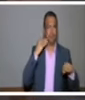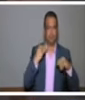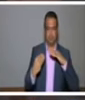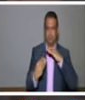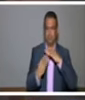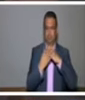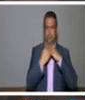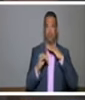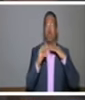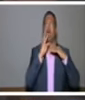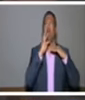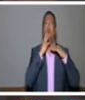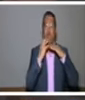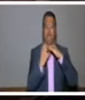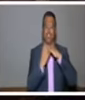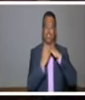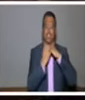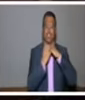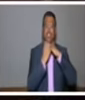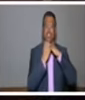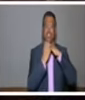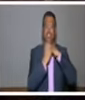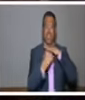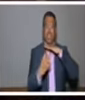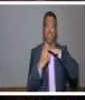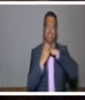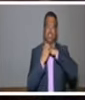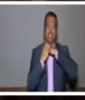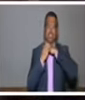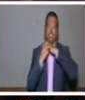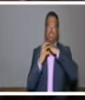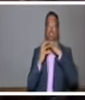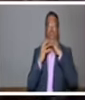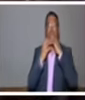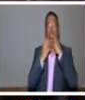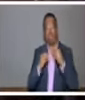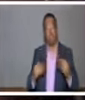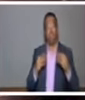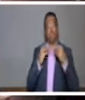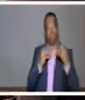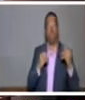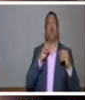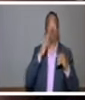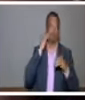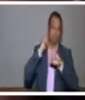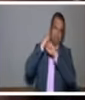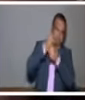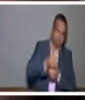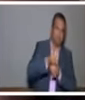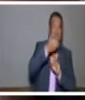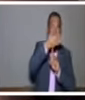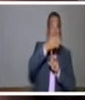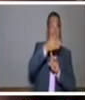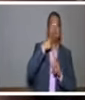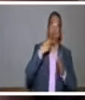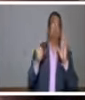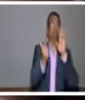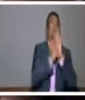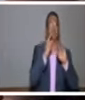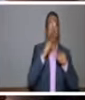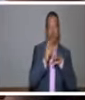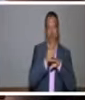literalmente nuestras costas. Que hablan de un fin de semana y hay una bandera porque no se puede usar esa playa. Y la realidad es que han